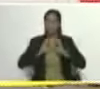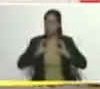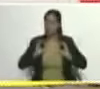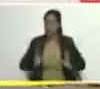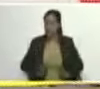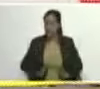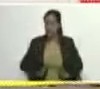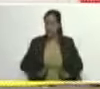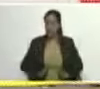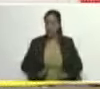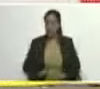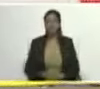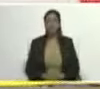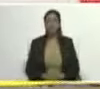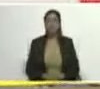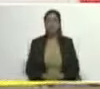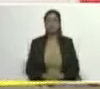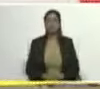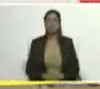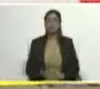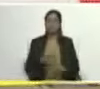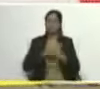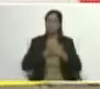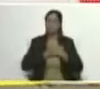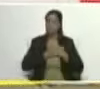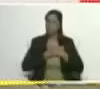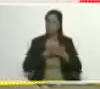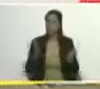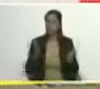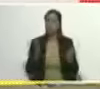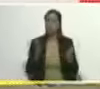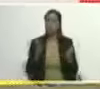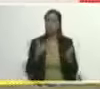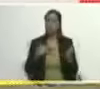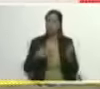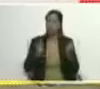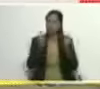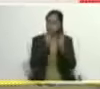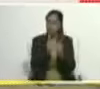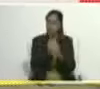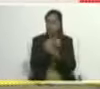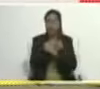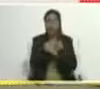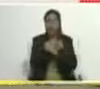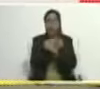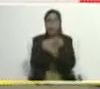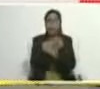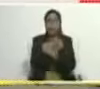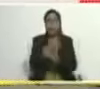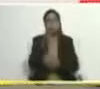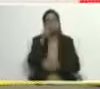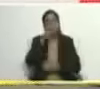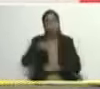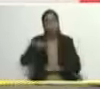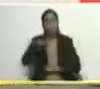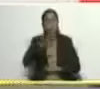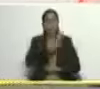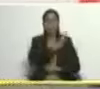cristiana, de solidaridad, acompañamiento y amor al pueblo noble de